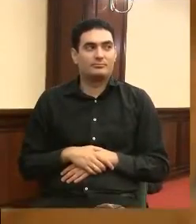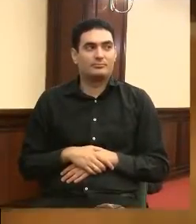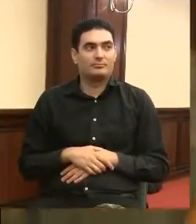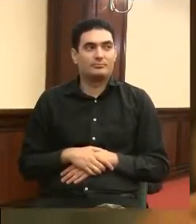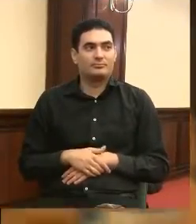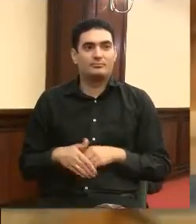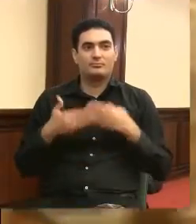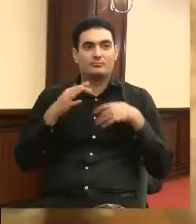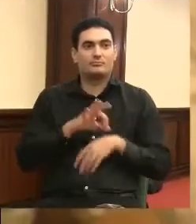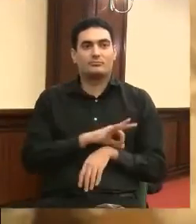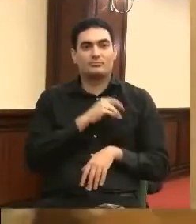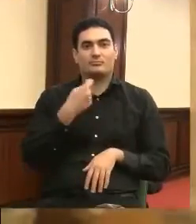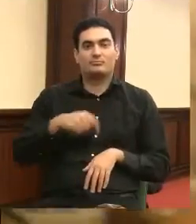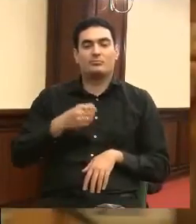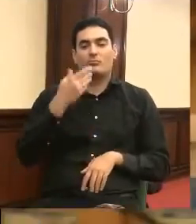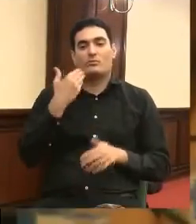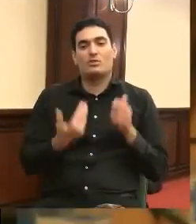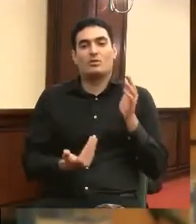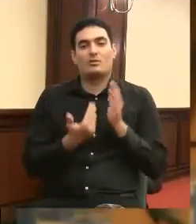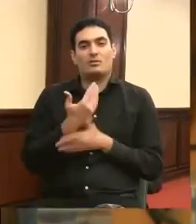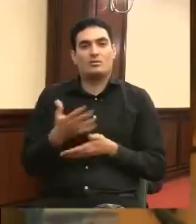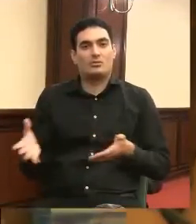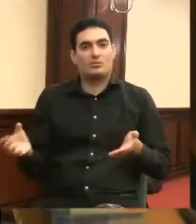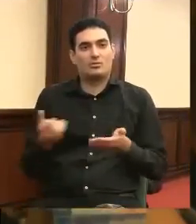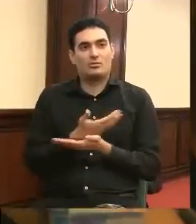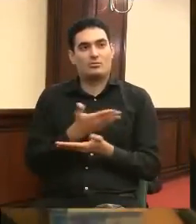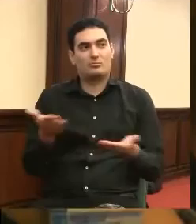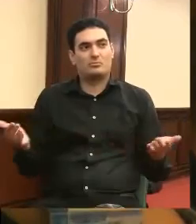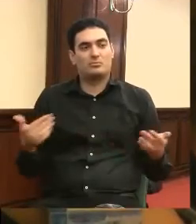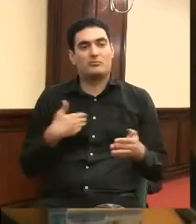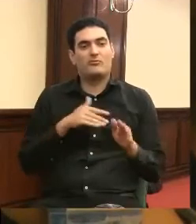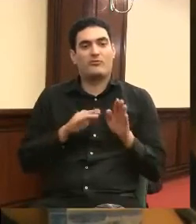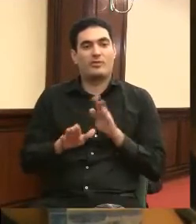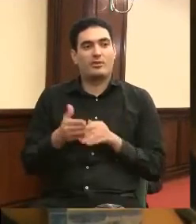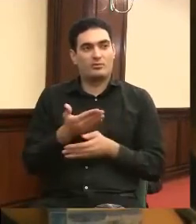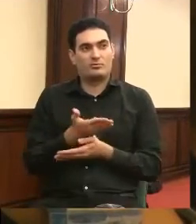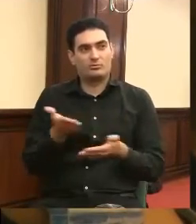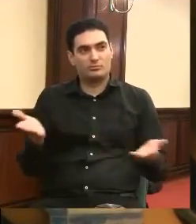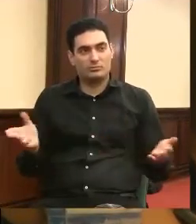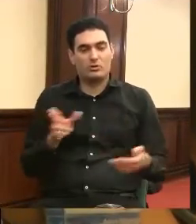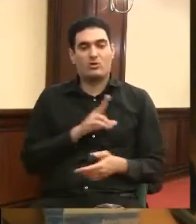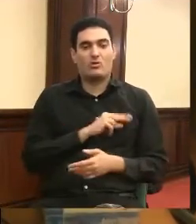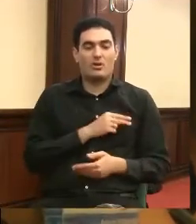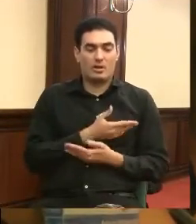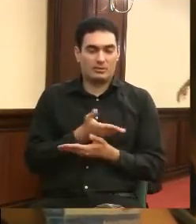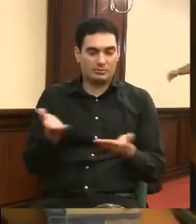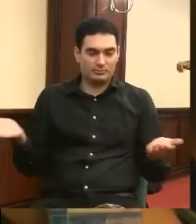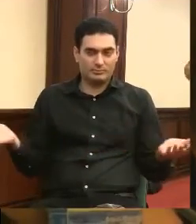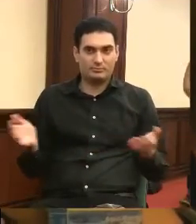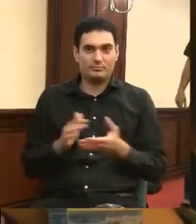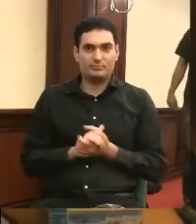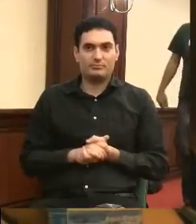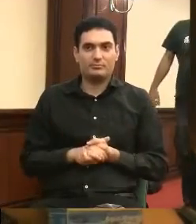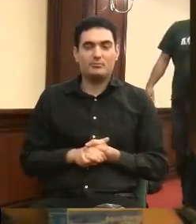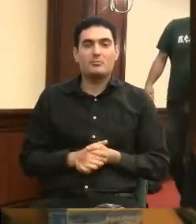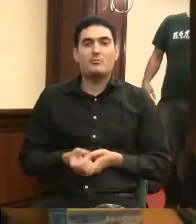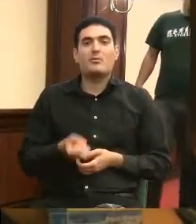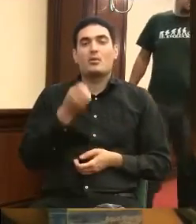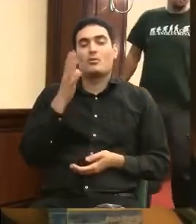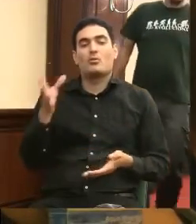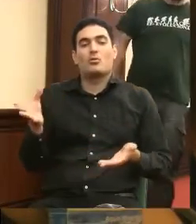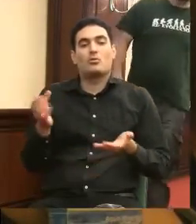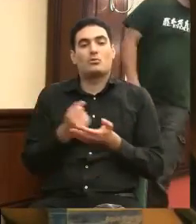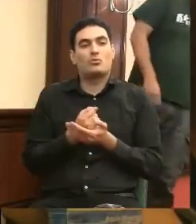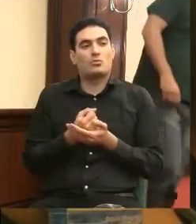Gracias, señor presidente. Buenos días a todos y a todas, vecinos y vecinas, concejales, concejalas. Bien, desde nuestro